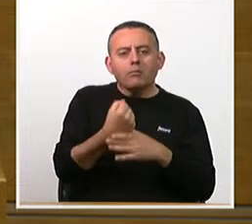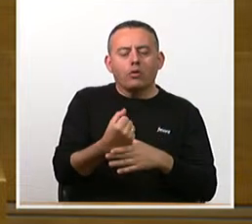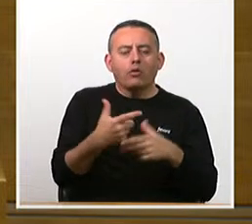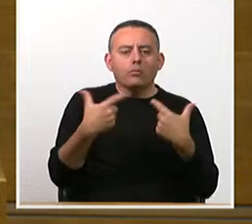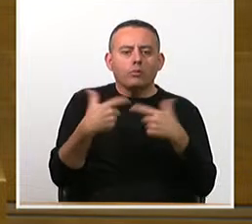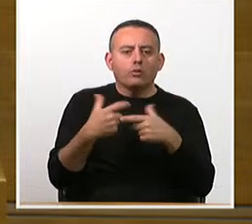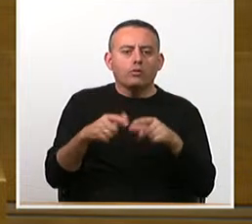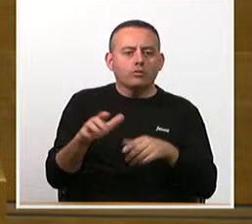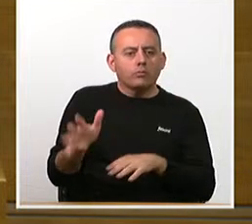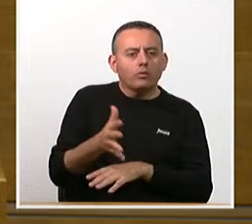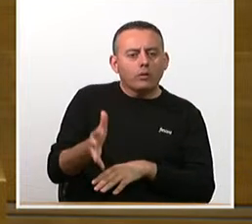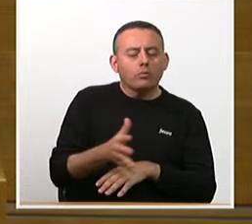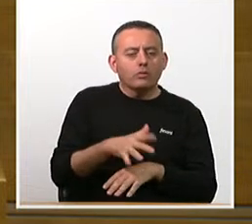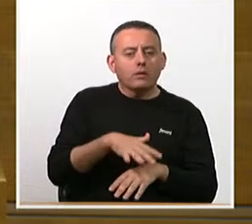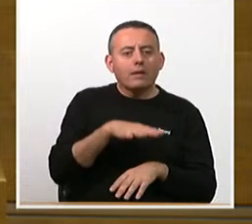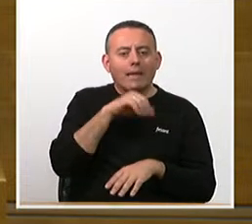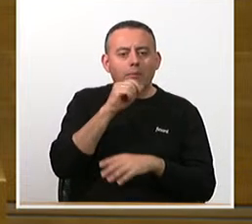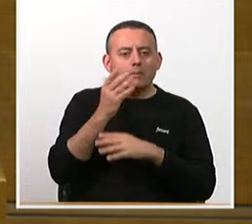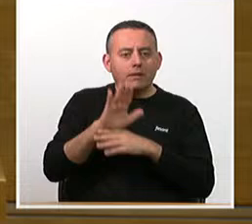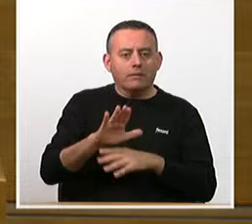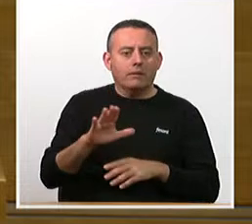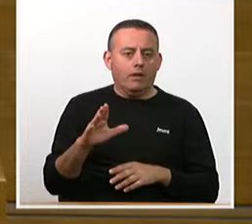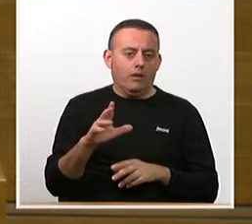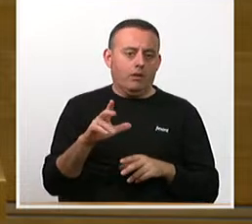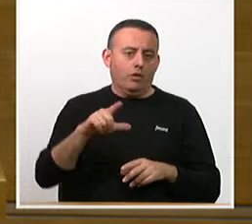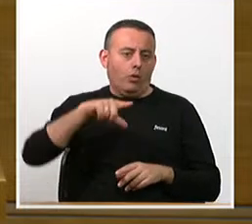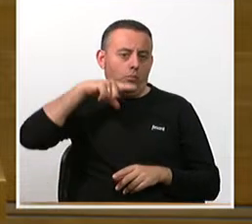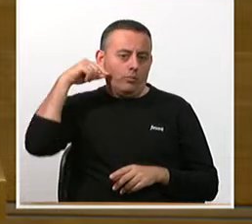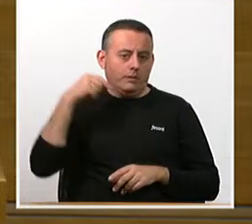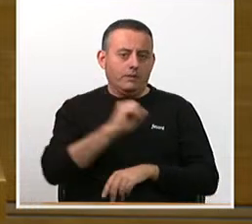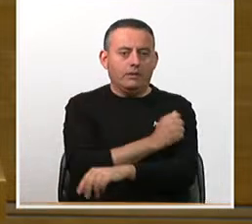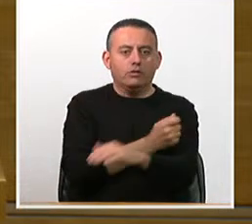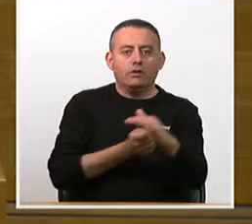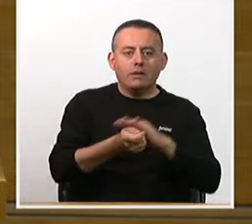el grupo parlamentario compromís registro de entrada